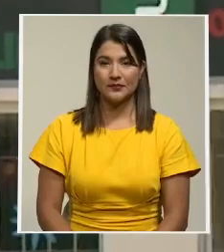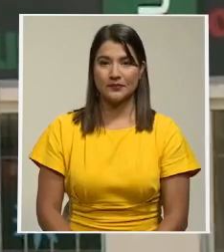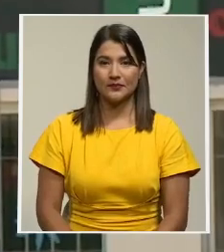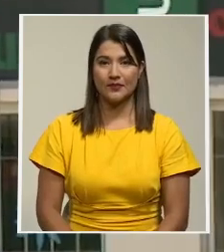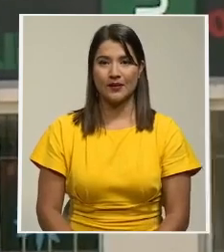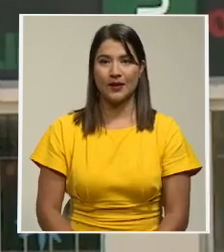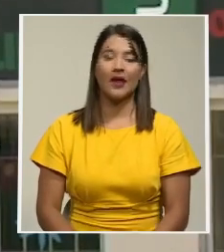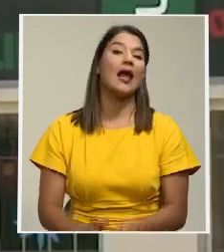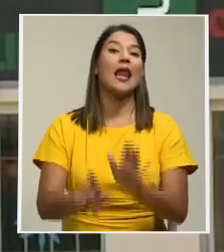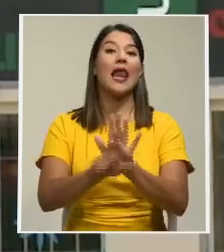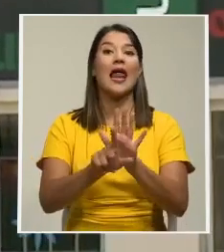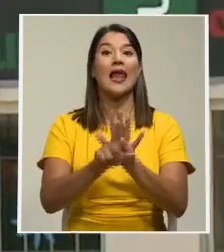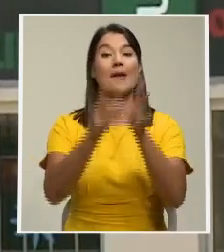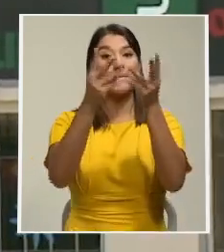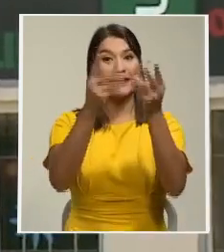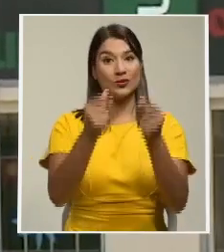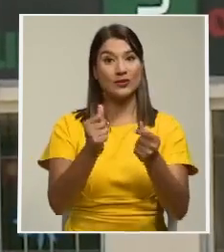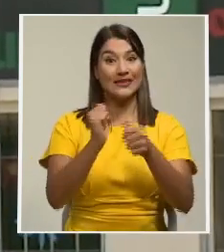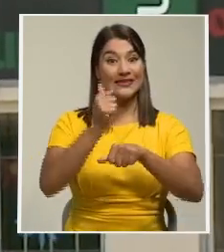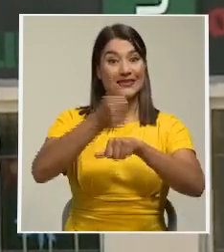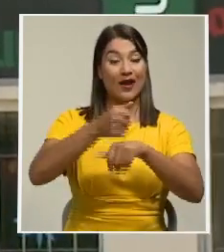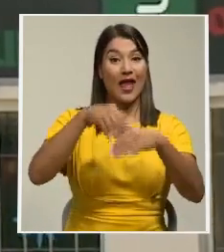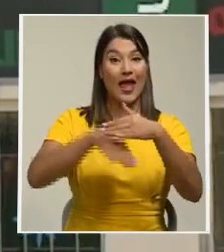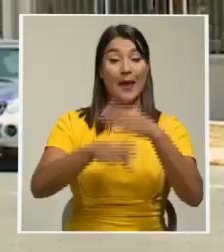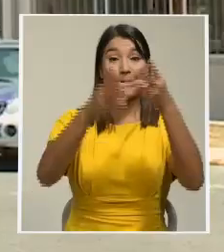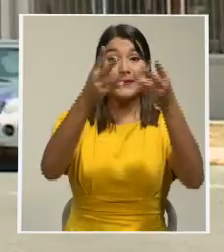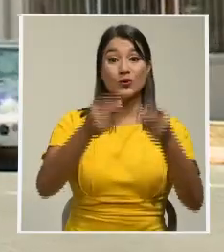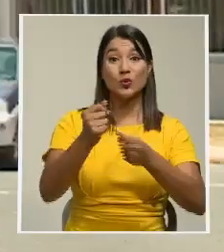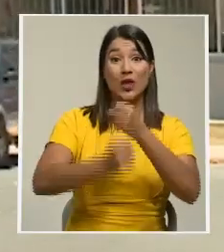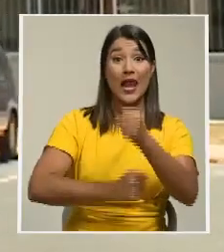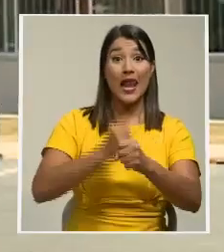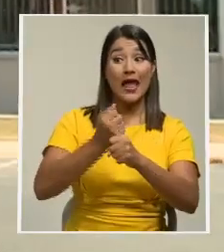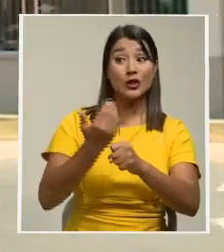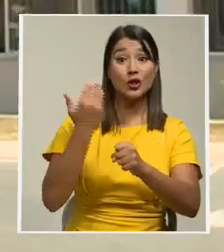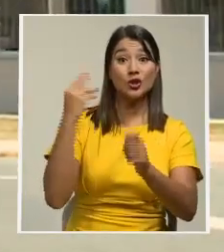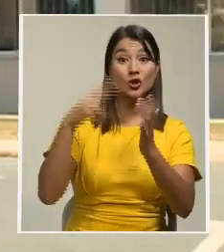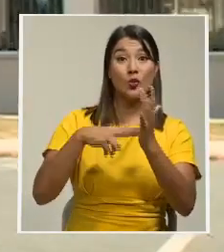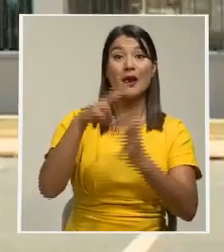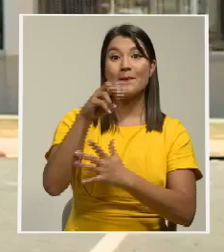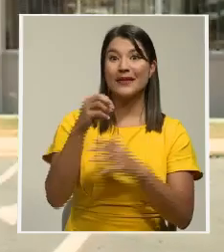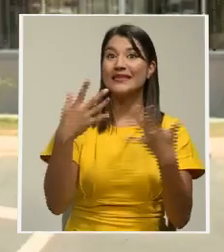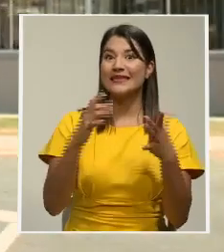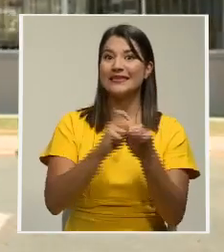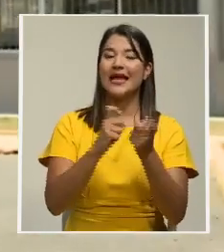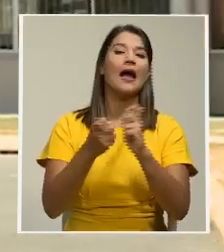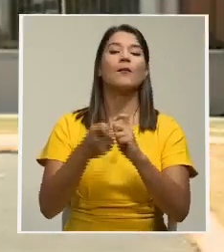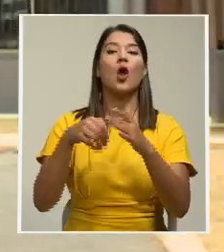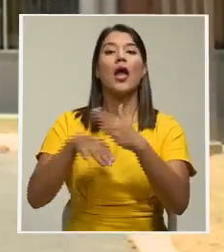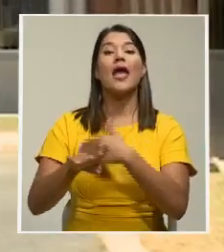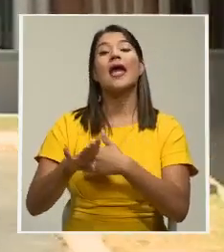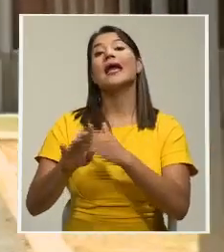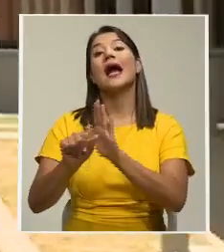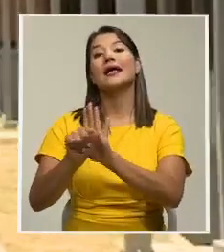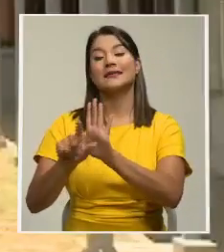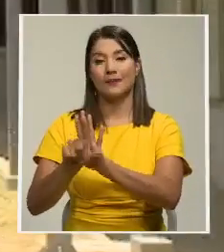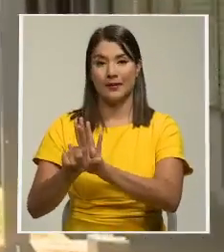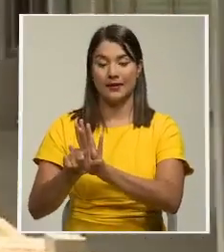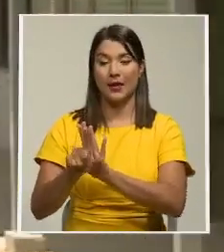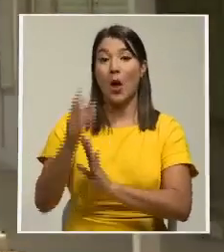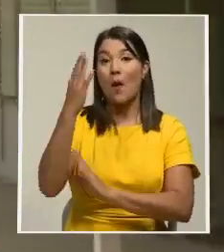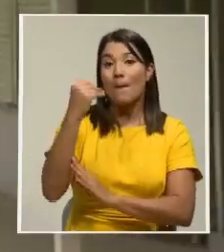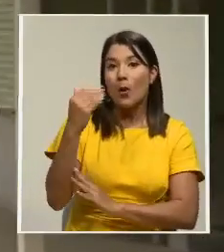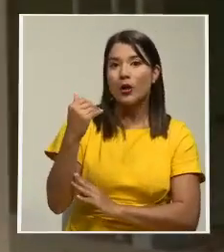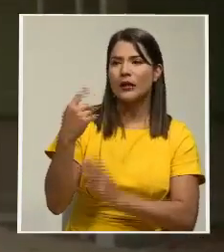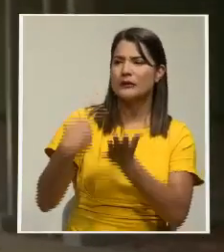La norma presupuestaria que se estableció en el presupuesto del año 2020 se modificó en el primer poder de la República, esto luego de